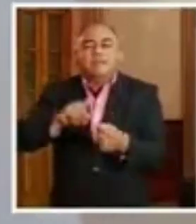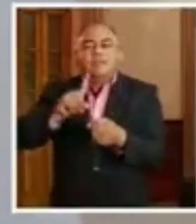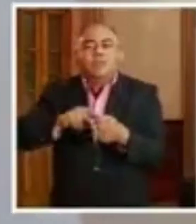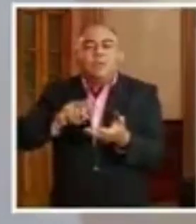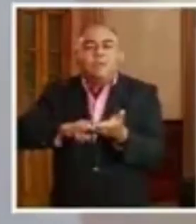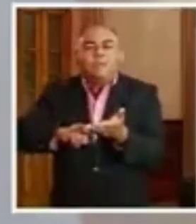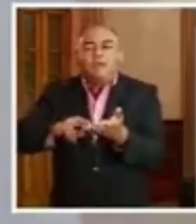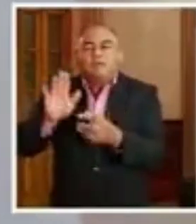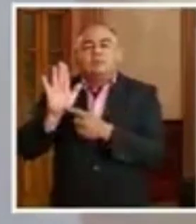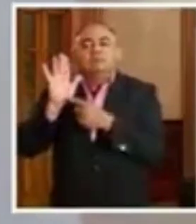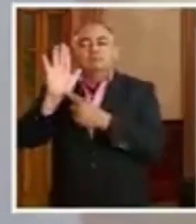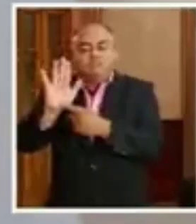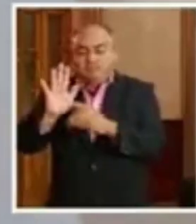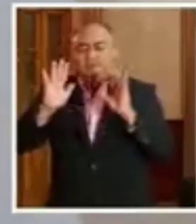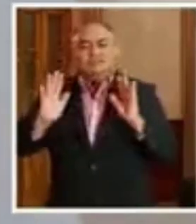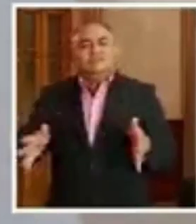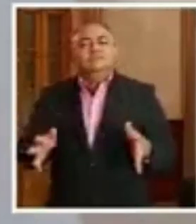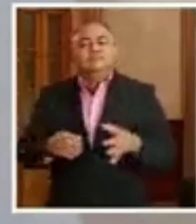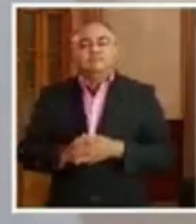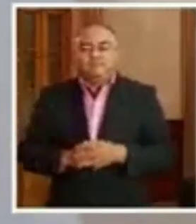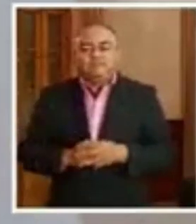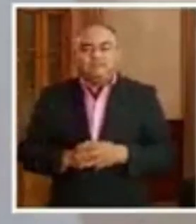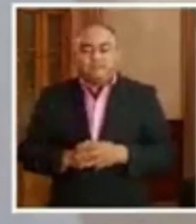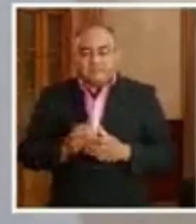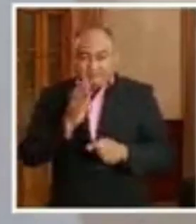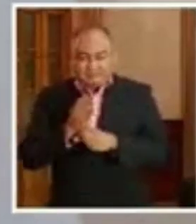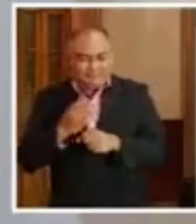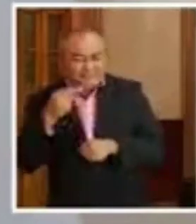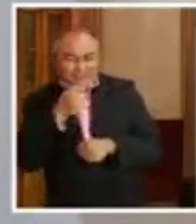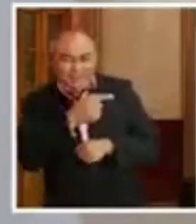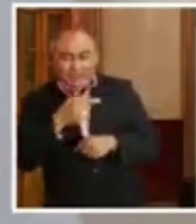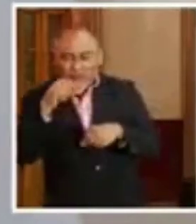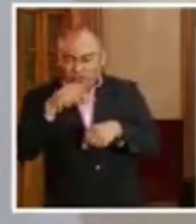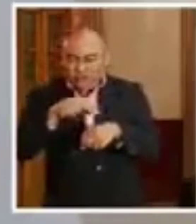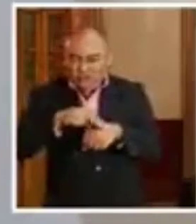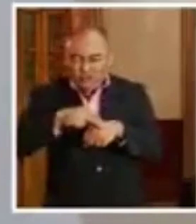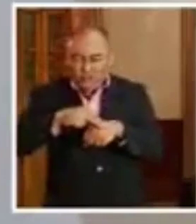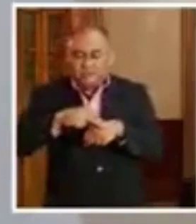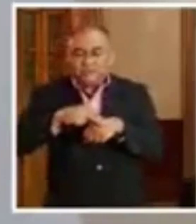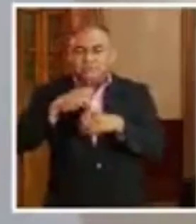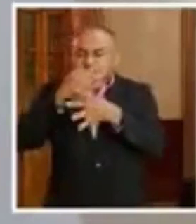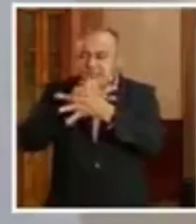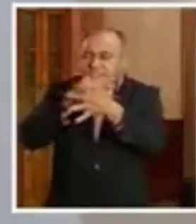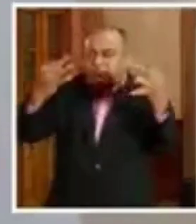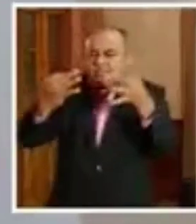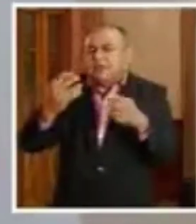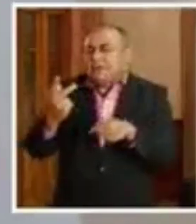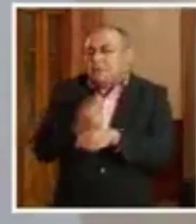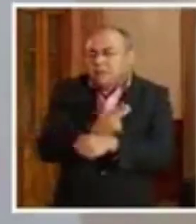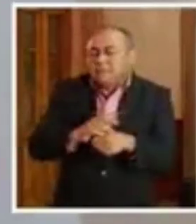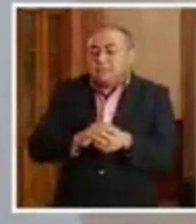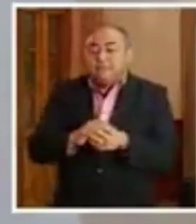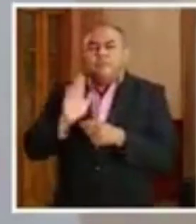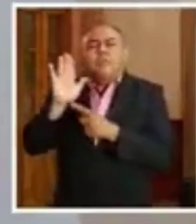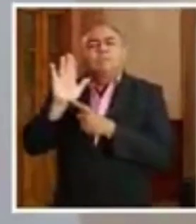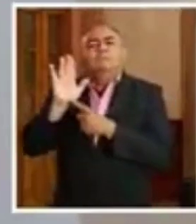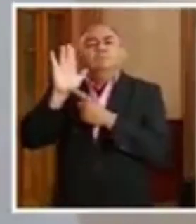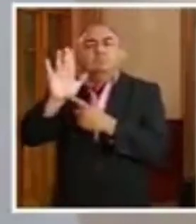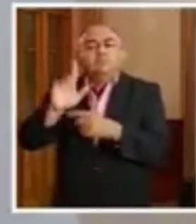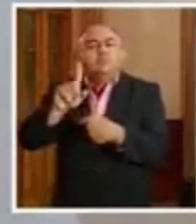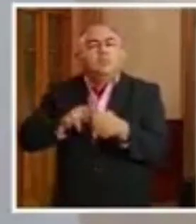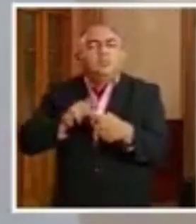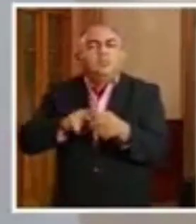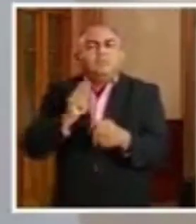continuación, la doctora va a dar a conocer, como todos los jueves, el semáforo